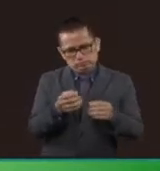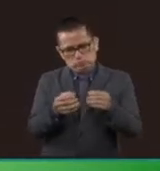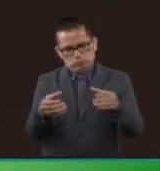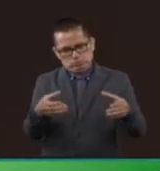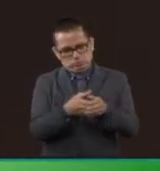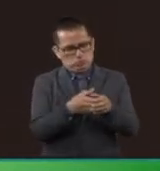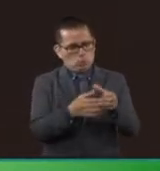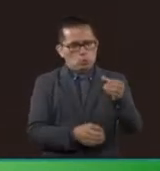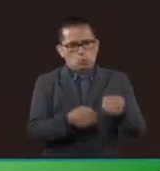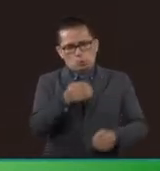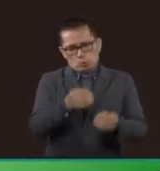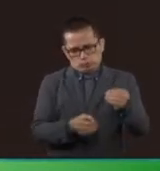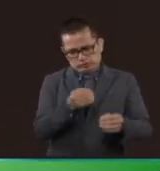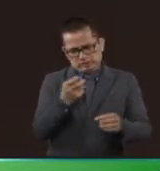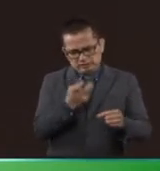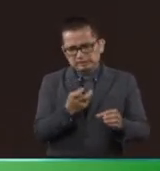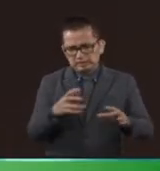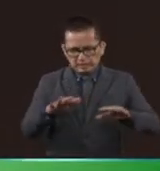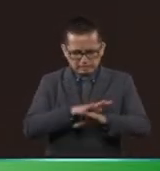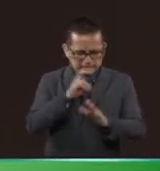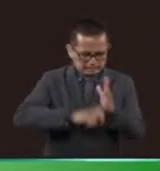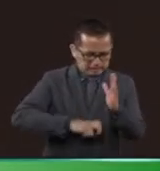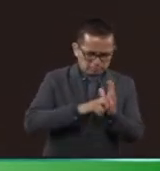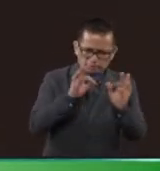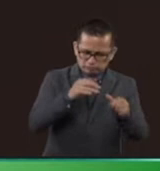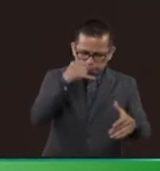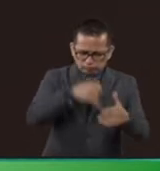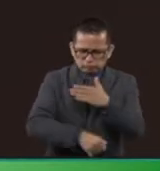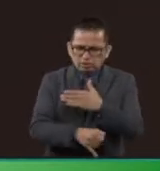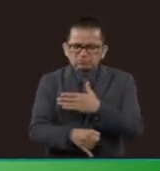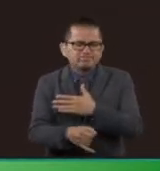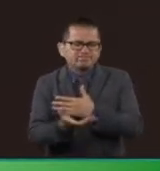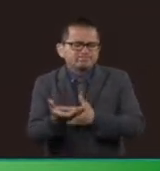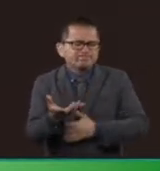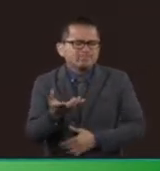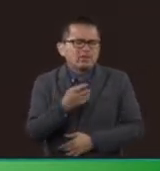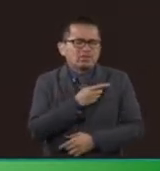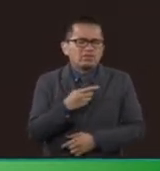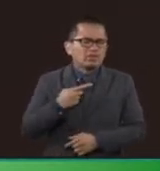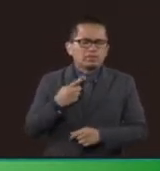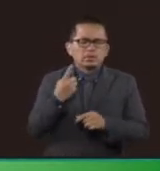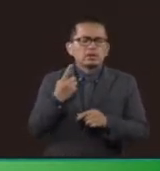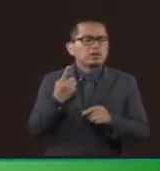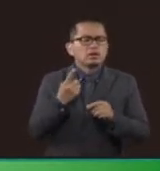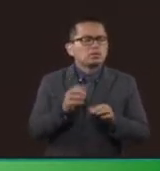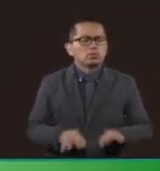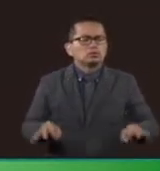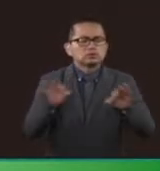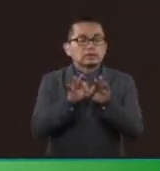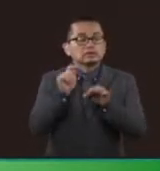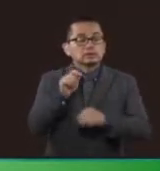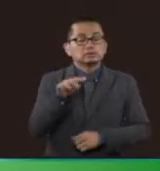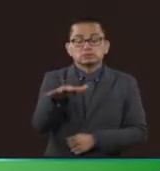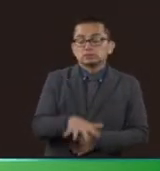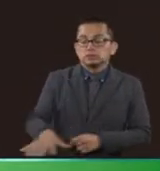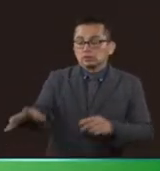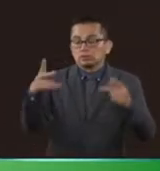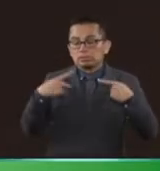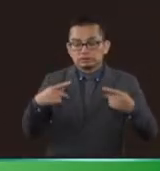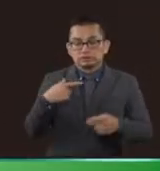ocasiones Pues debería tener como un objetivo central eh la mejora del acceso a la justicia para las